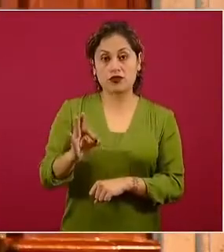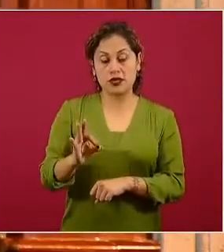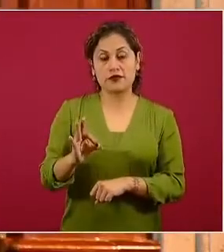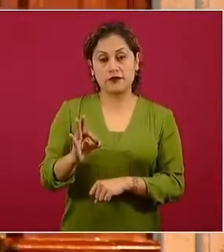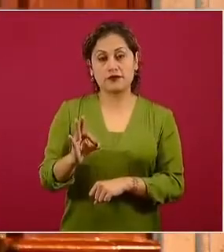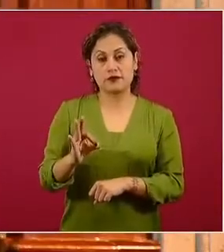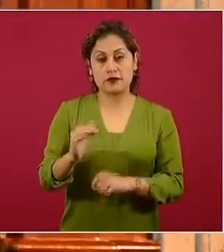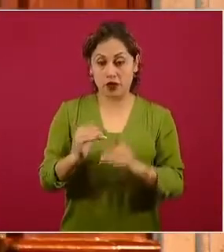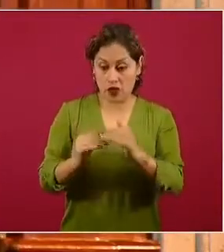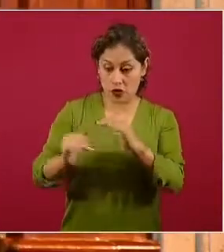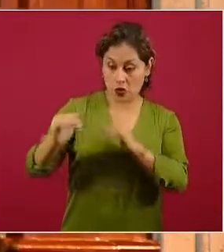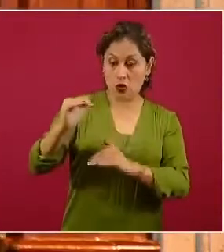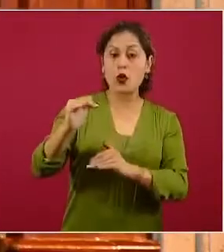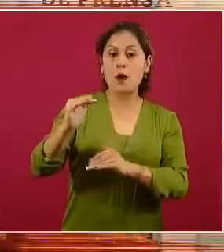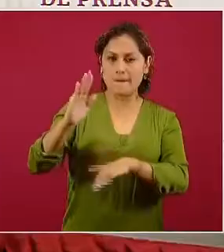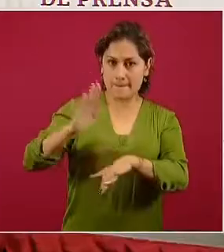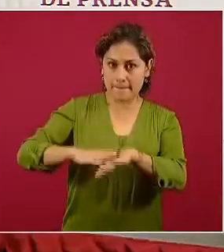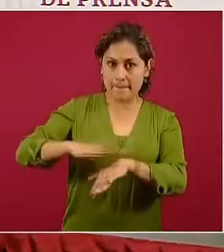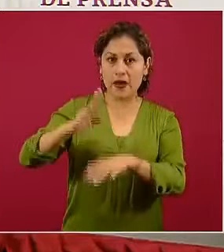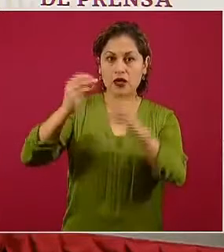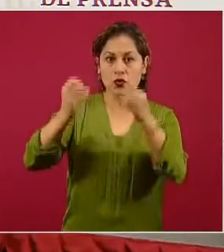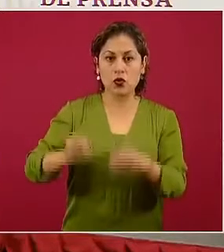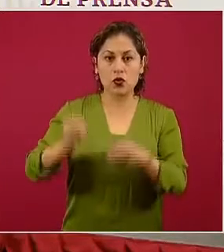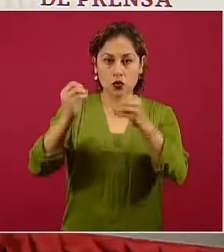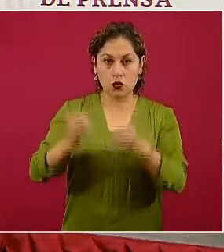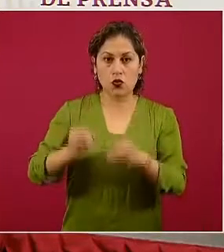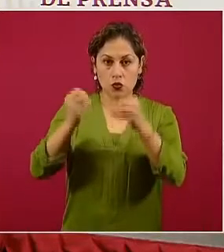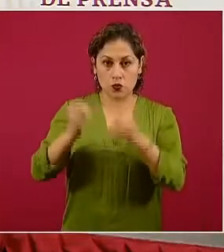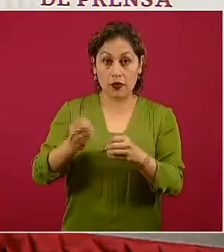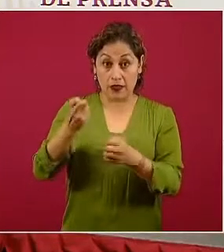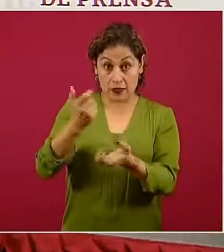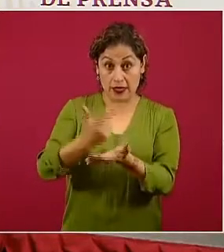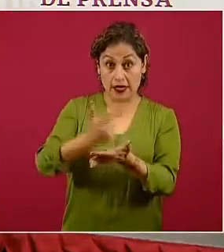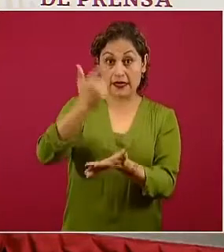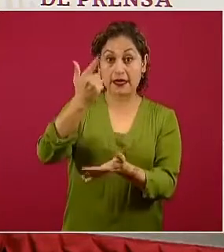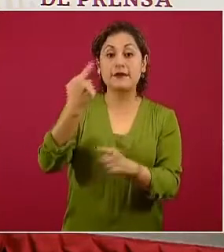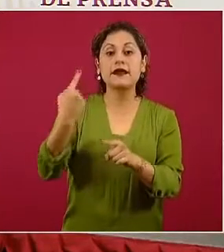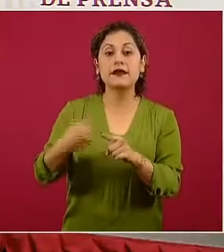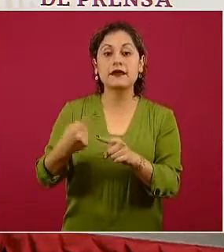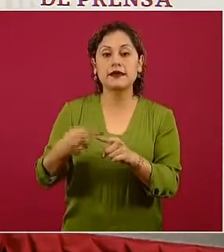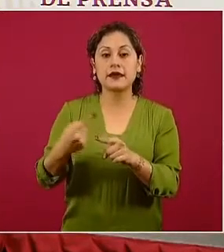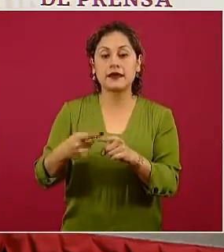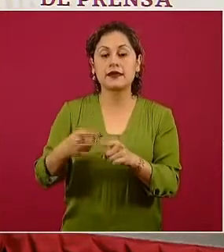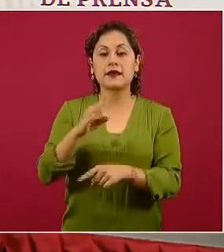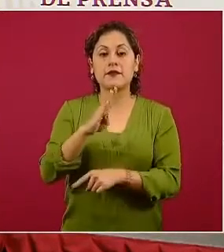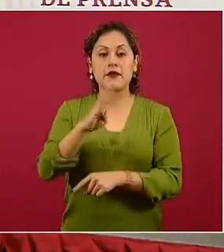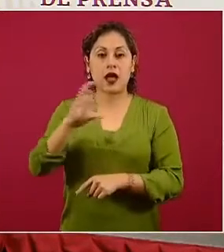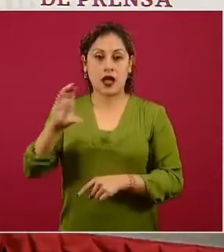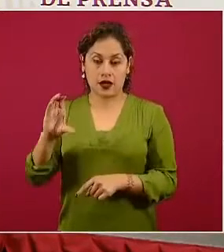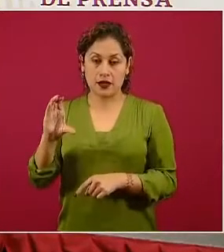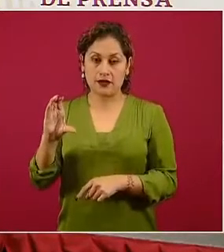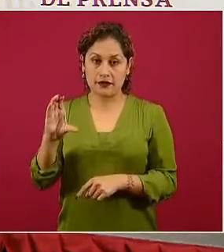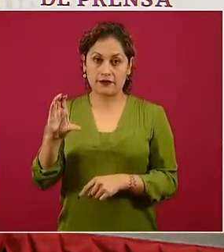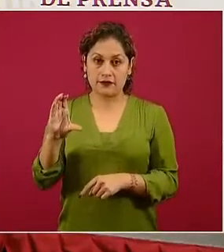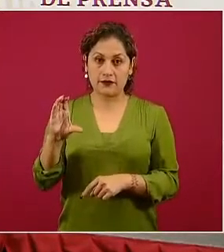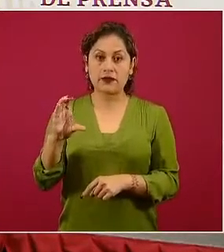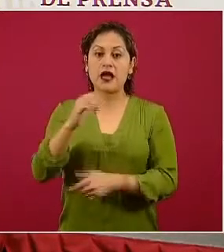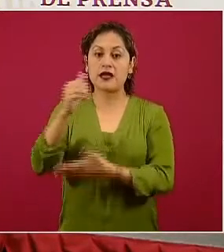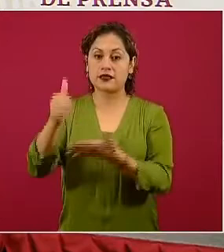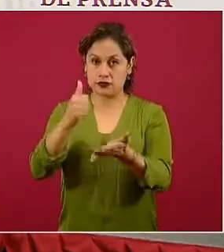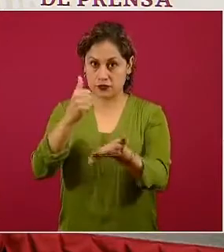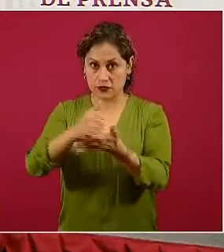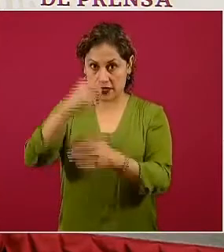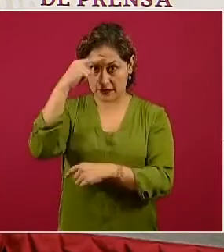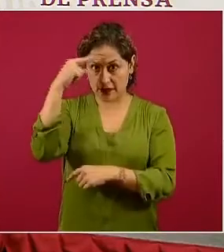superando sí el 70%, que también es este nivel de seguridad, encontramos a Baja California y Ciudad de